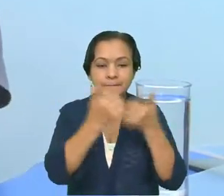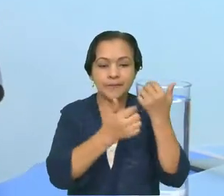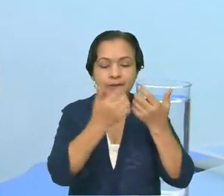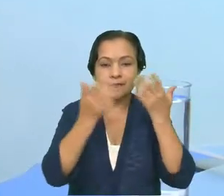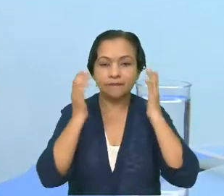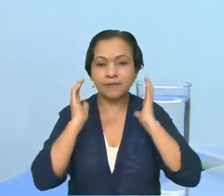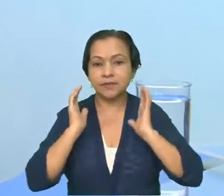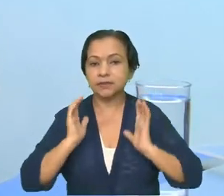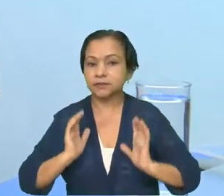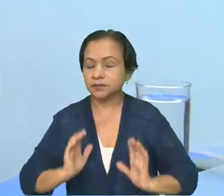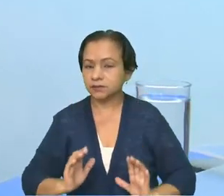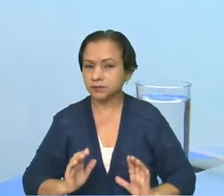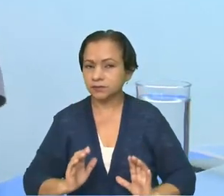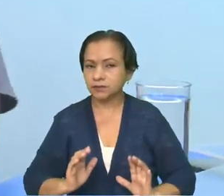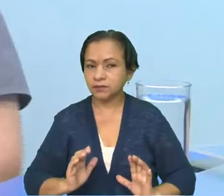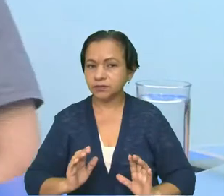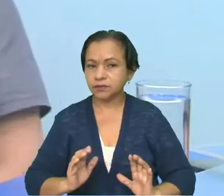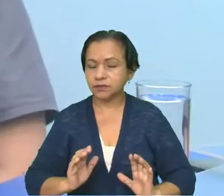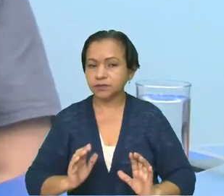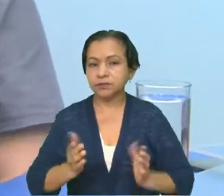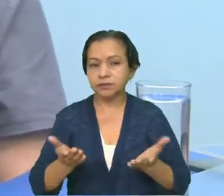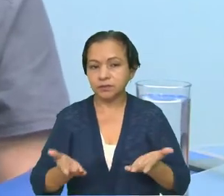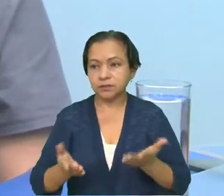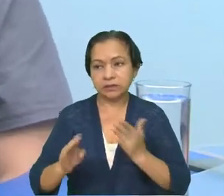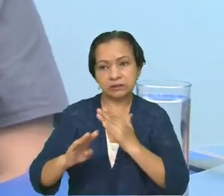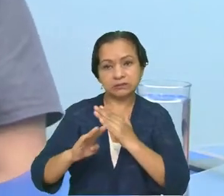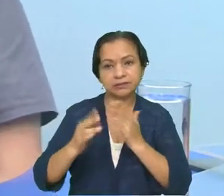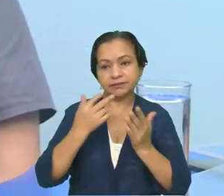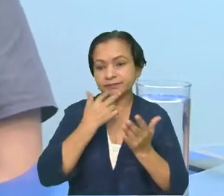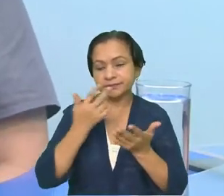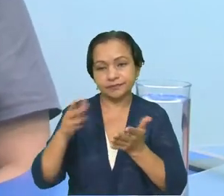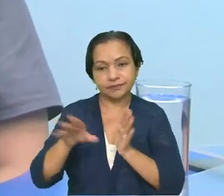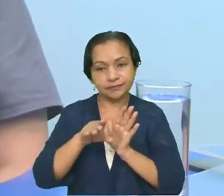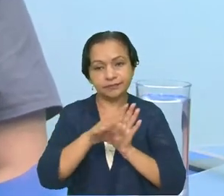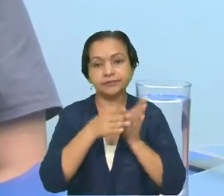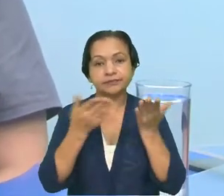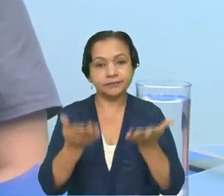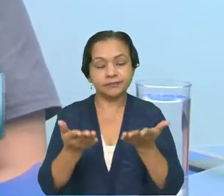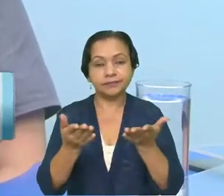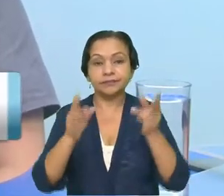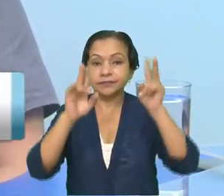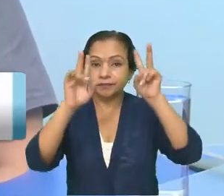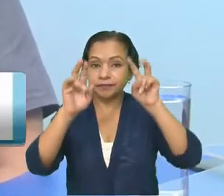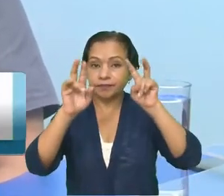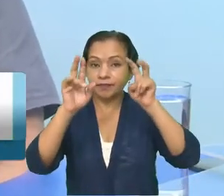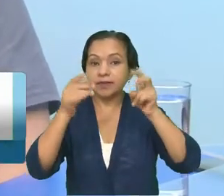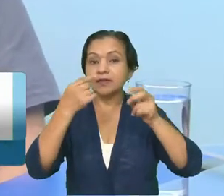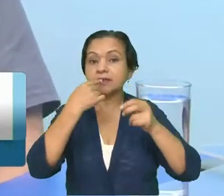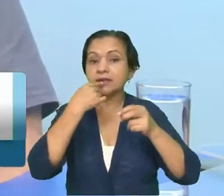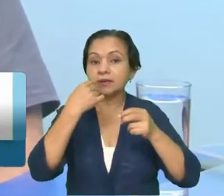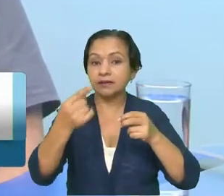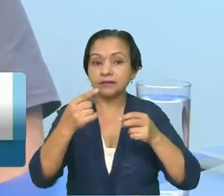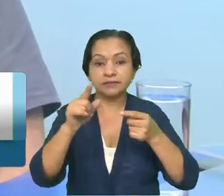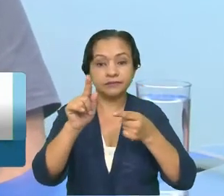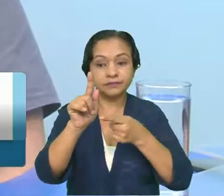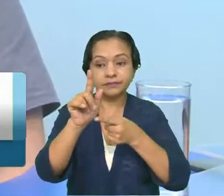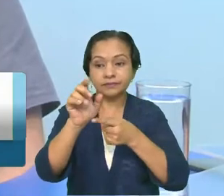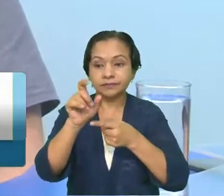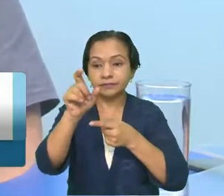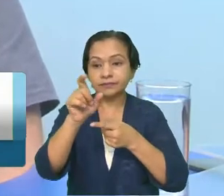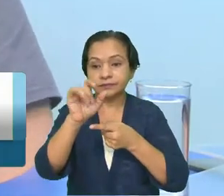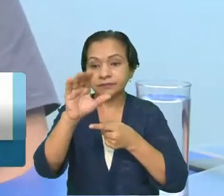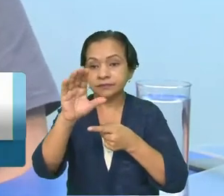una enfermedad, llamémosle así, autoinmune, pero la verdad es que no. Dentro de ese abordaje hay que considerar tóxicos, hay que